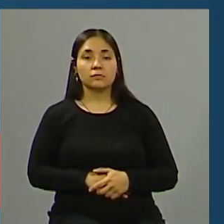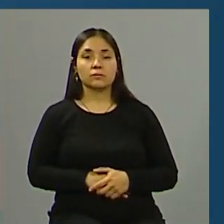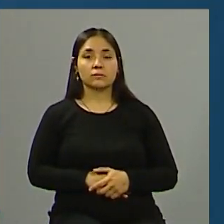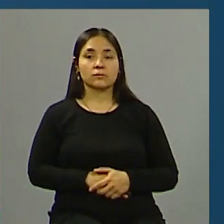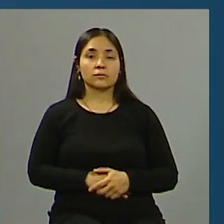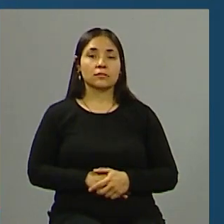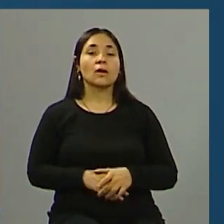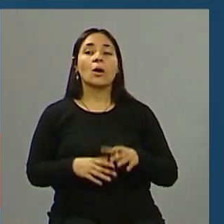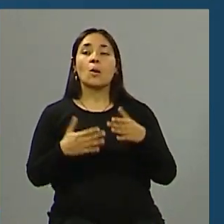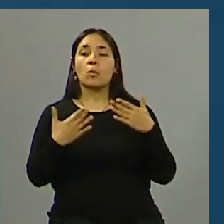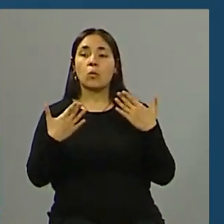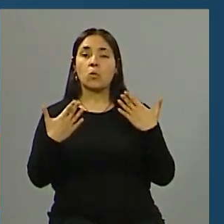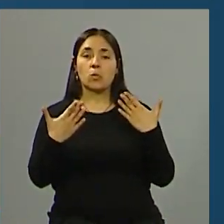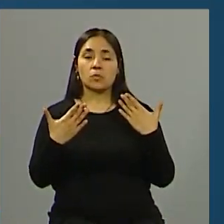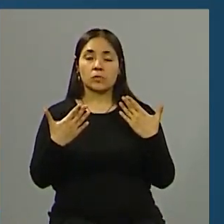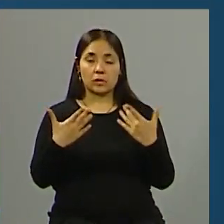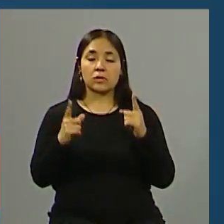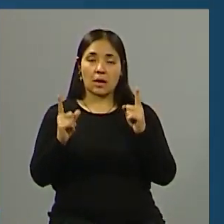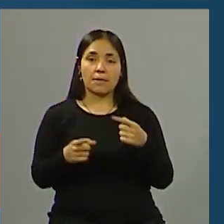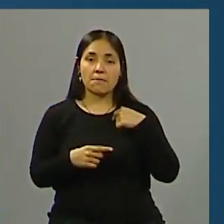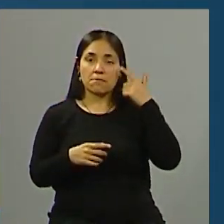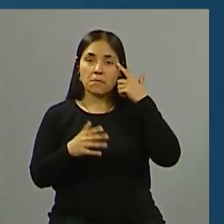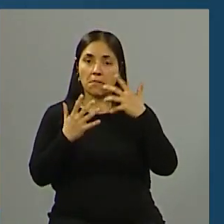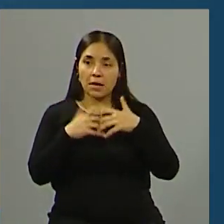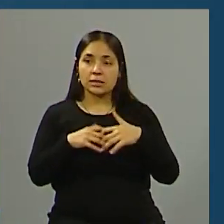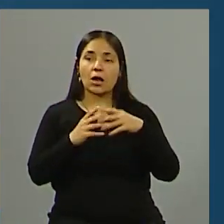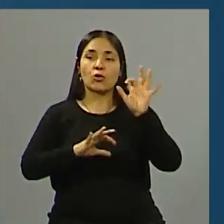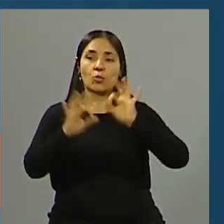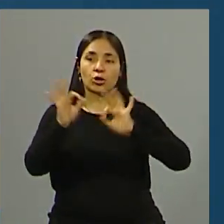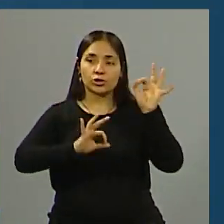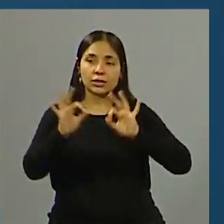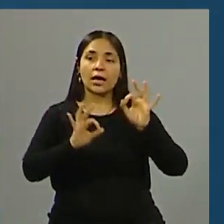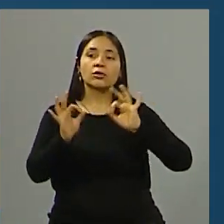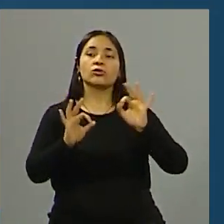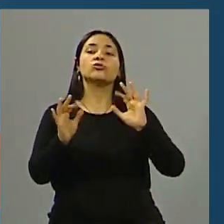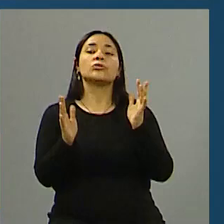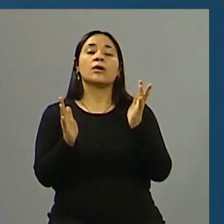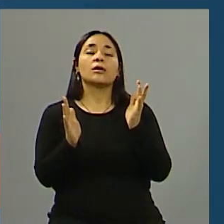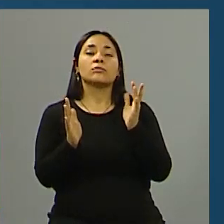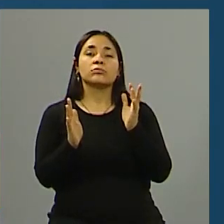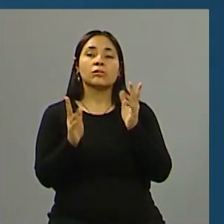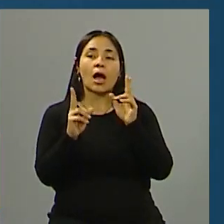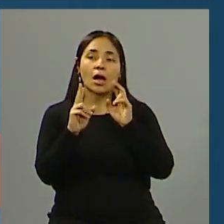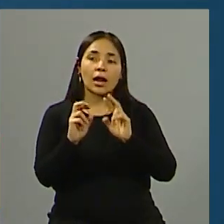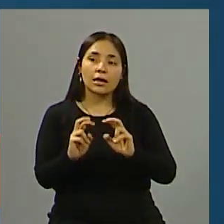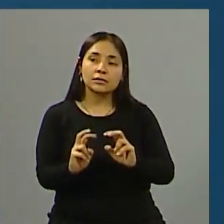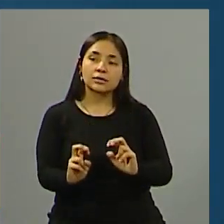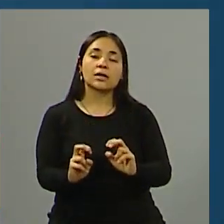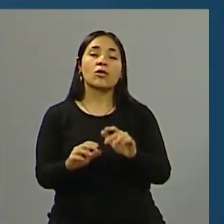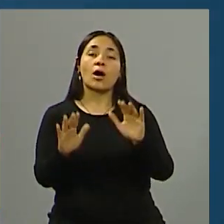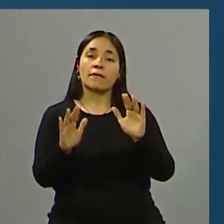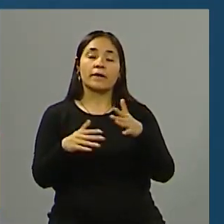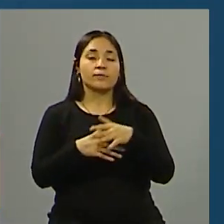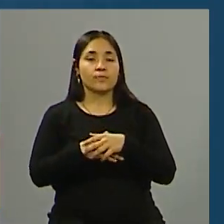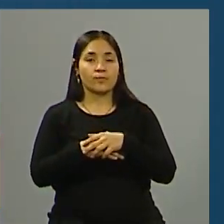poder seguir las trazas, estamos revisando y viendo proyectos, eso todavía no tenemos nada concreto, pero poder seguir las trazas